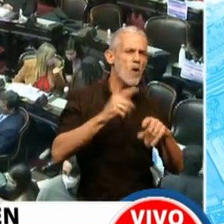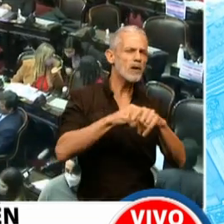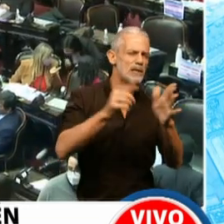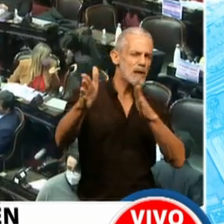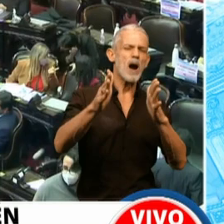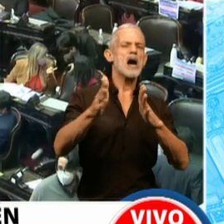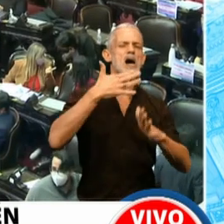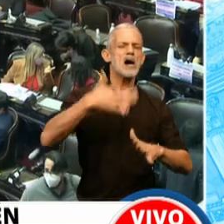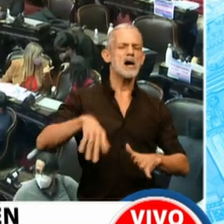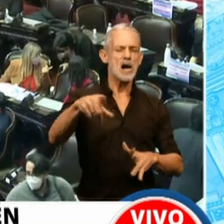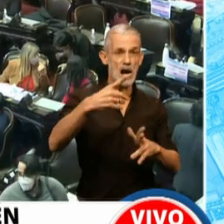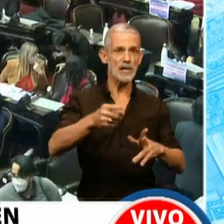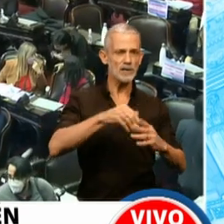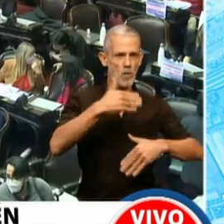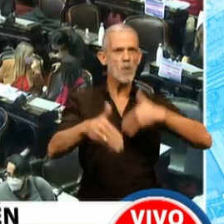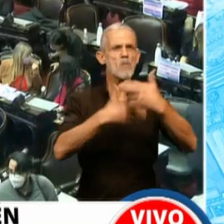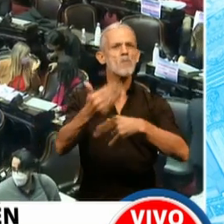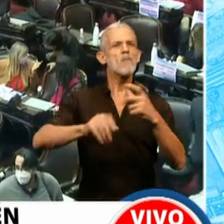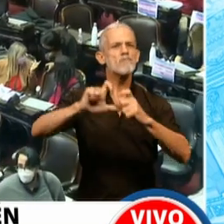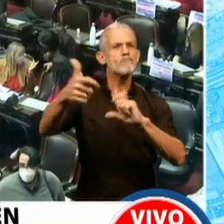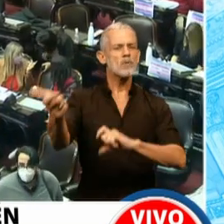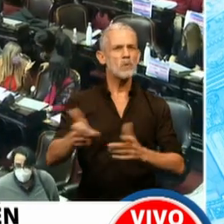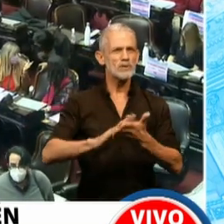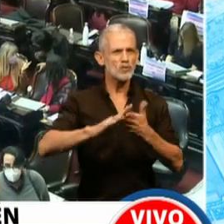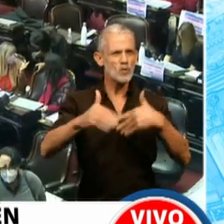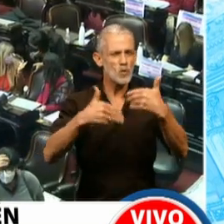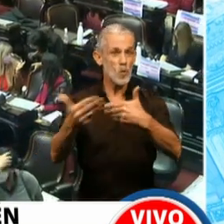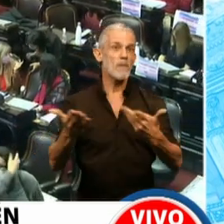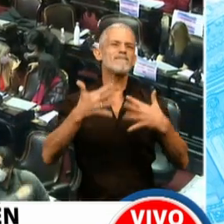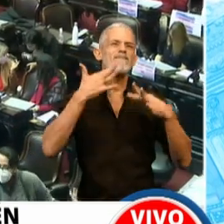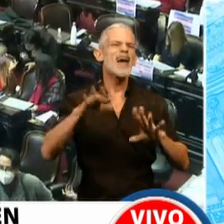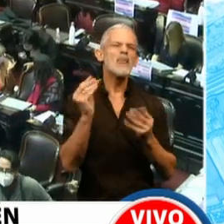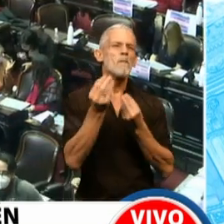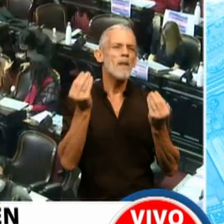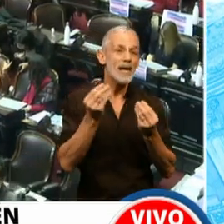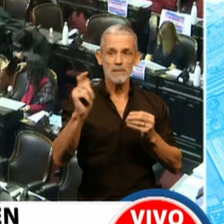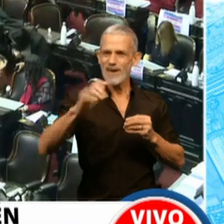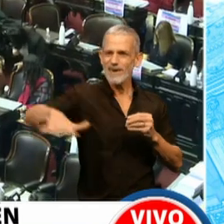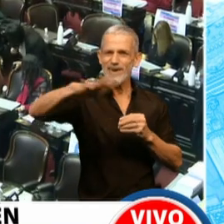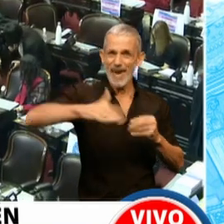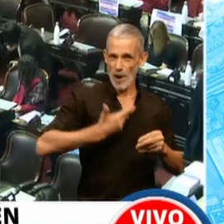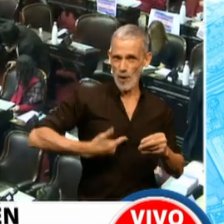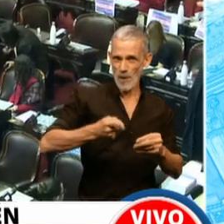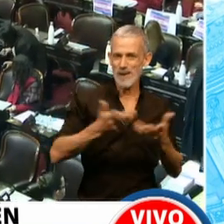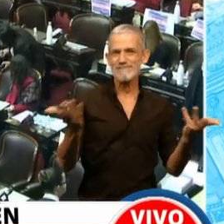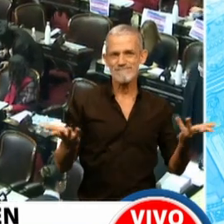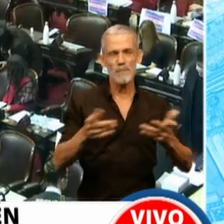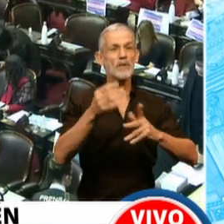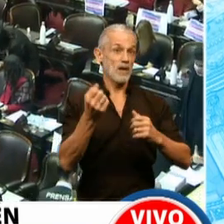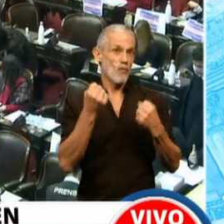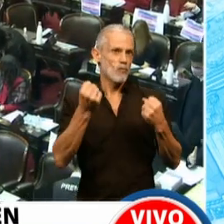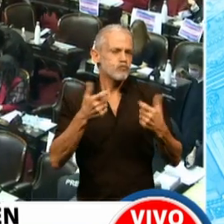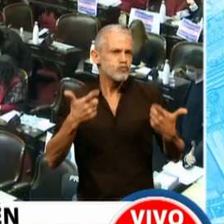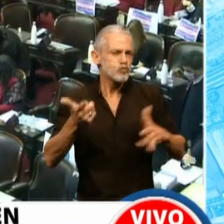por eso se ha ido renovando ha sabido entender para qué y para quiénes se gobierna tenemos la